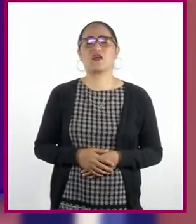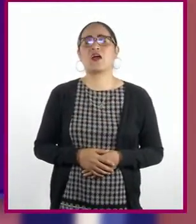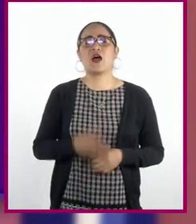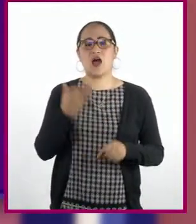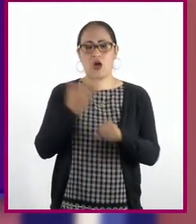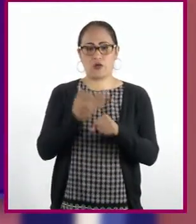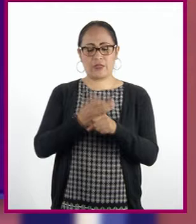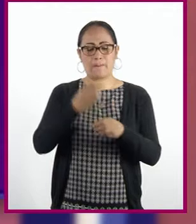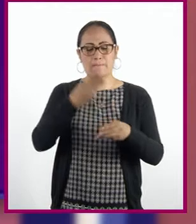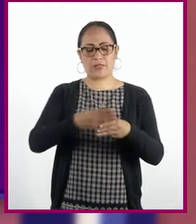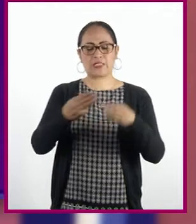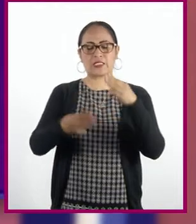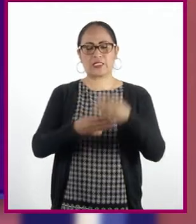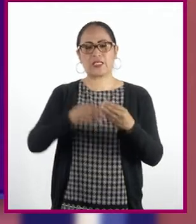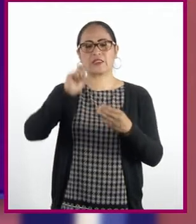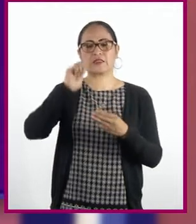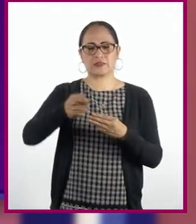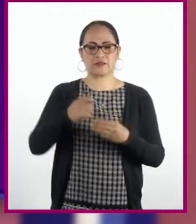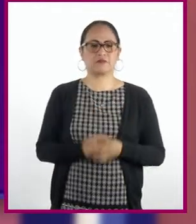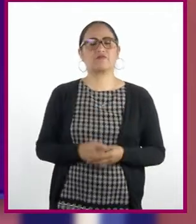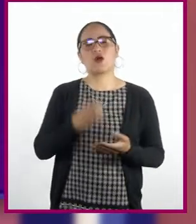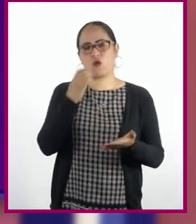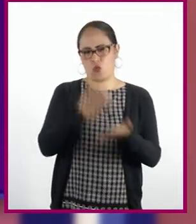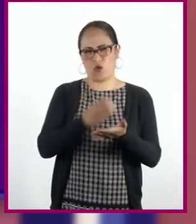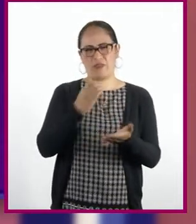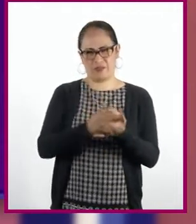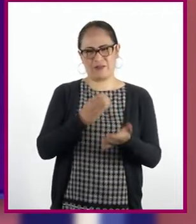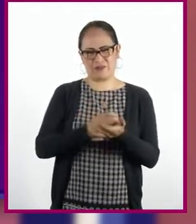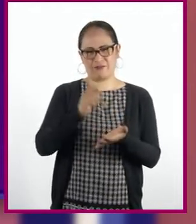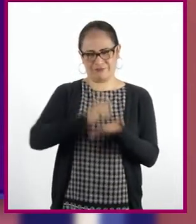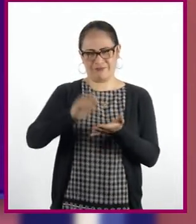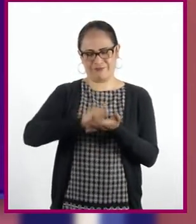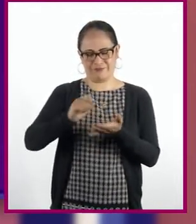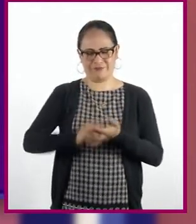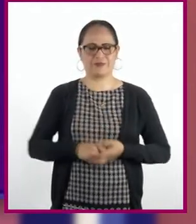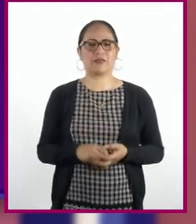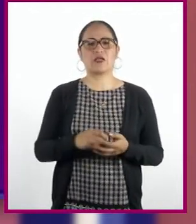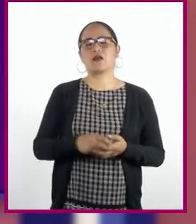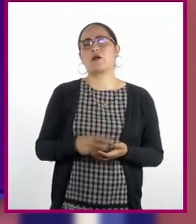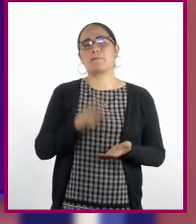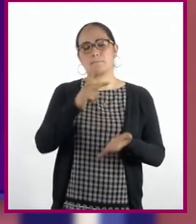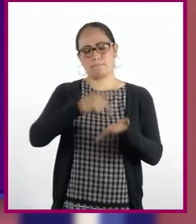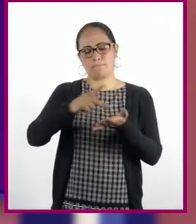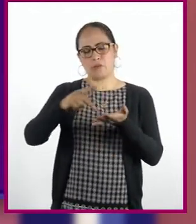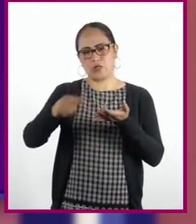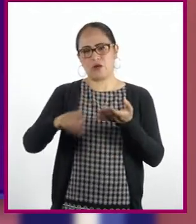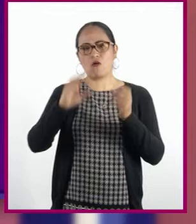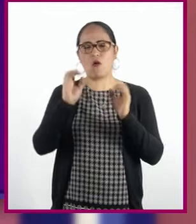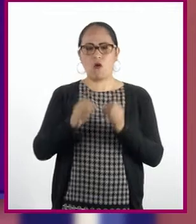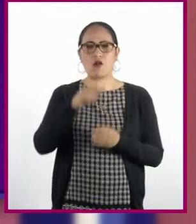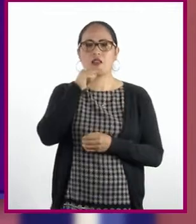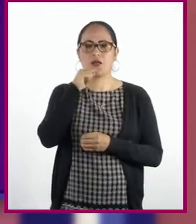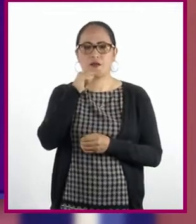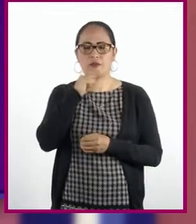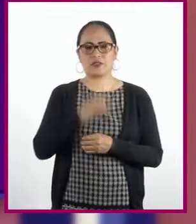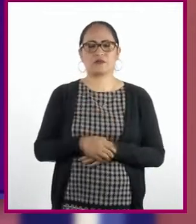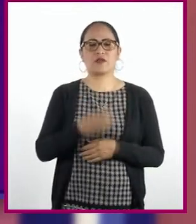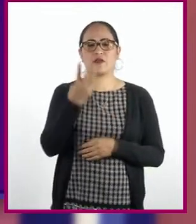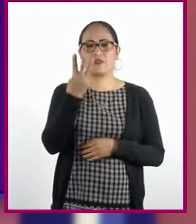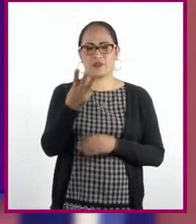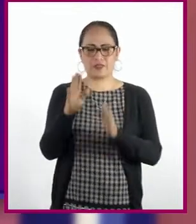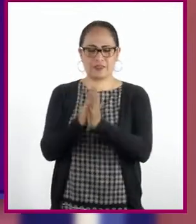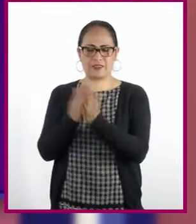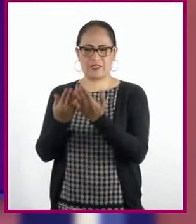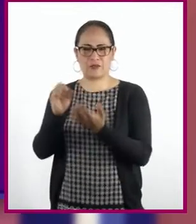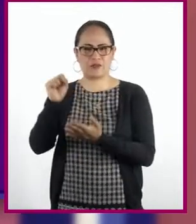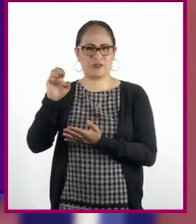nuestra sesión son 1. Libreta de notas. 2. Bolígrafo o lápices. 3. Libro de texto